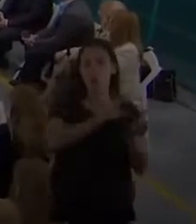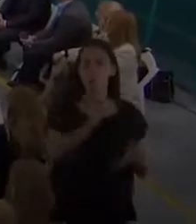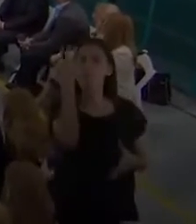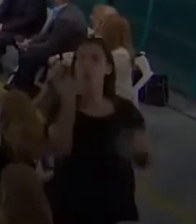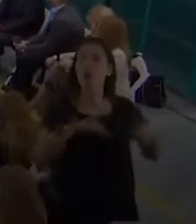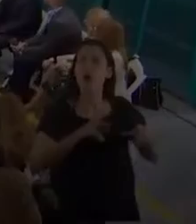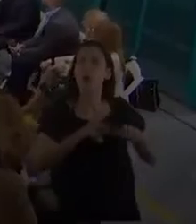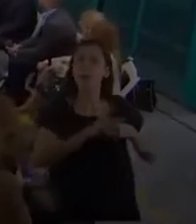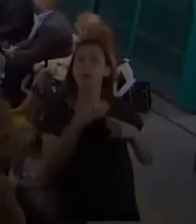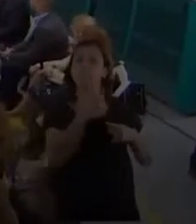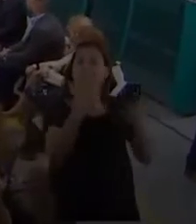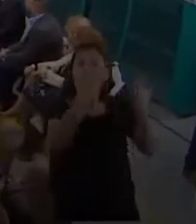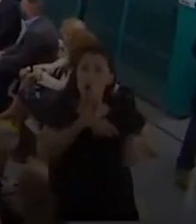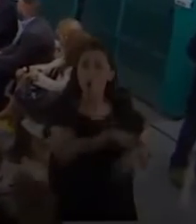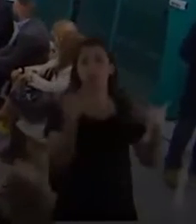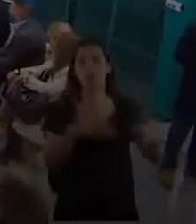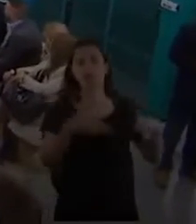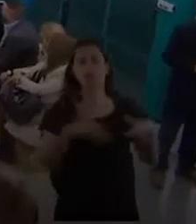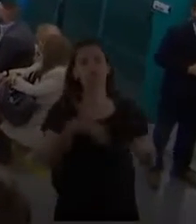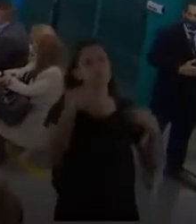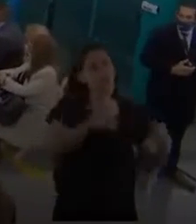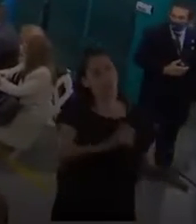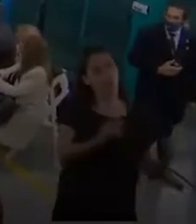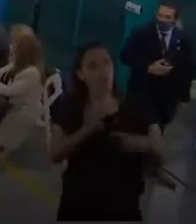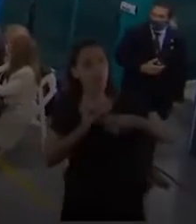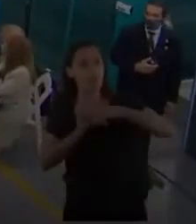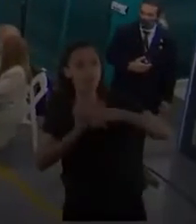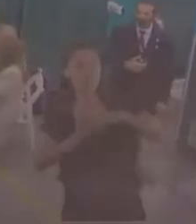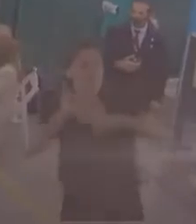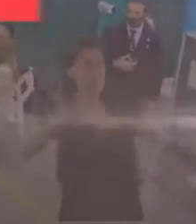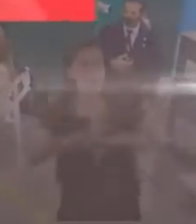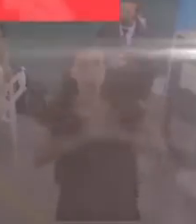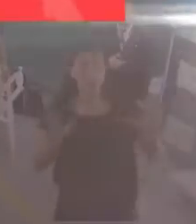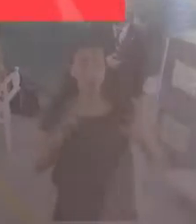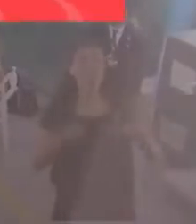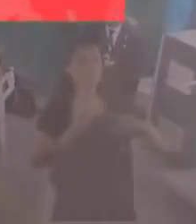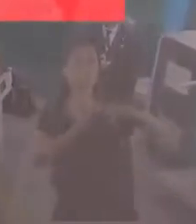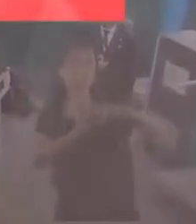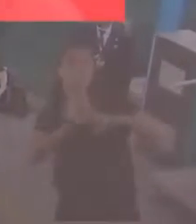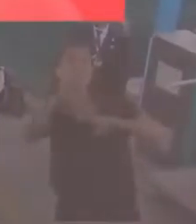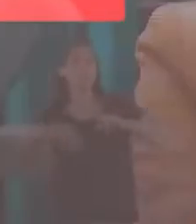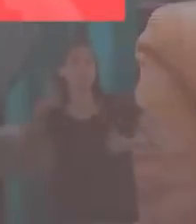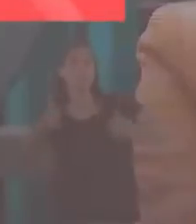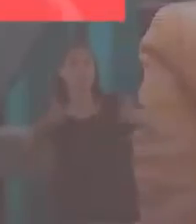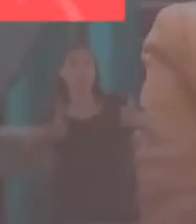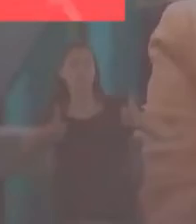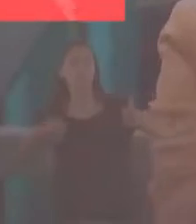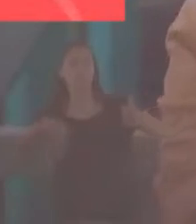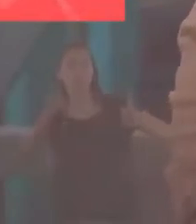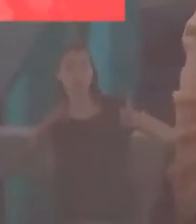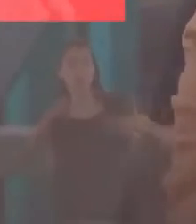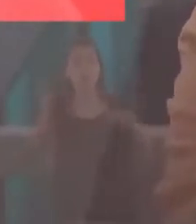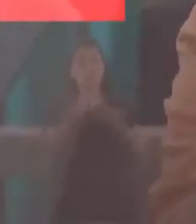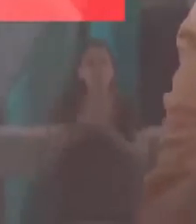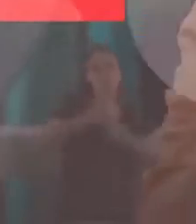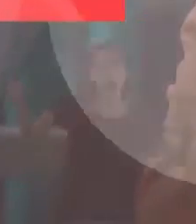de vanguardia, seguramente va a influir positivamente en hacer más competitivo, más